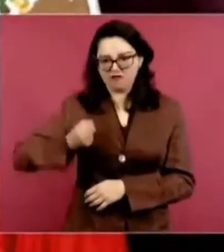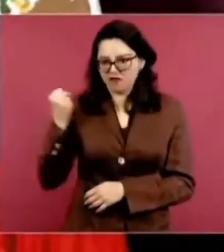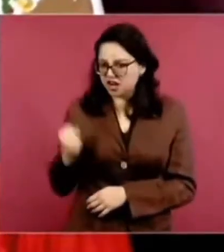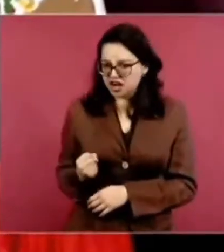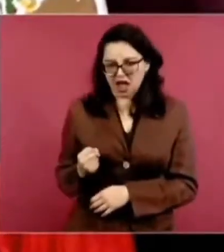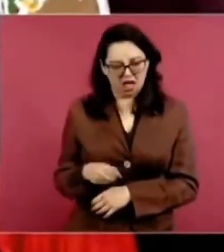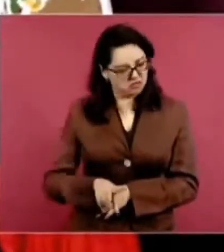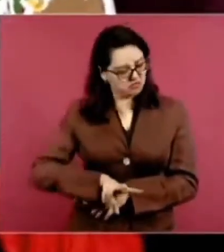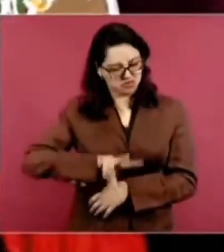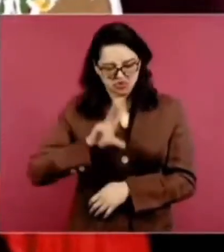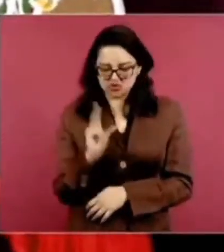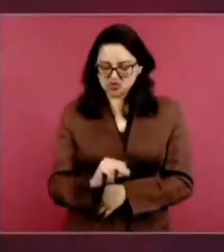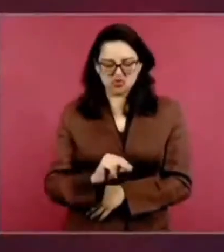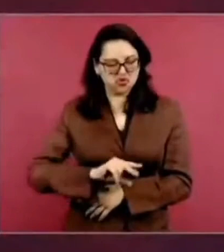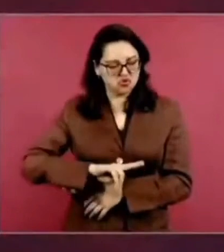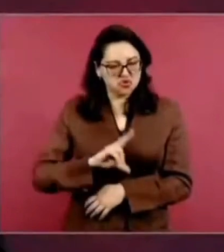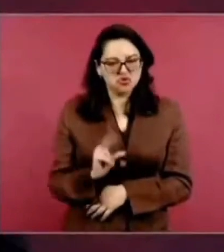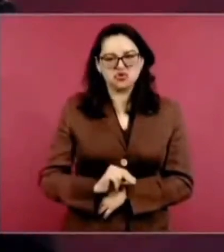que